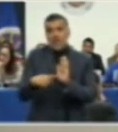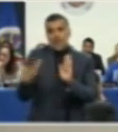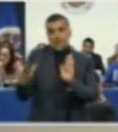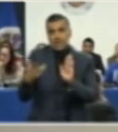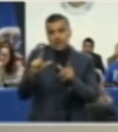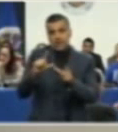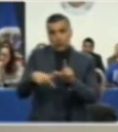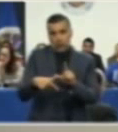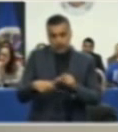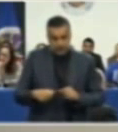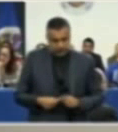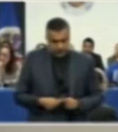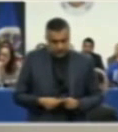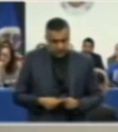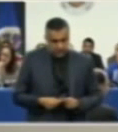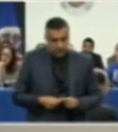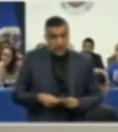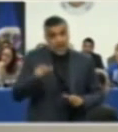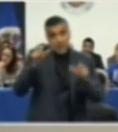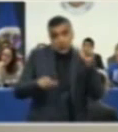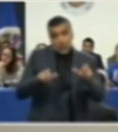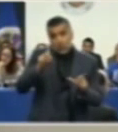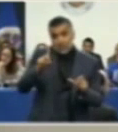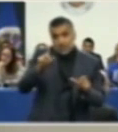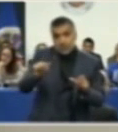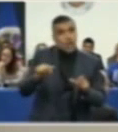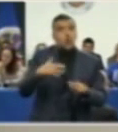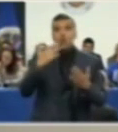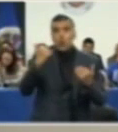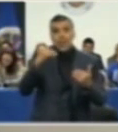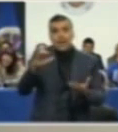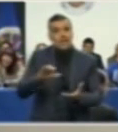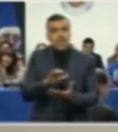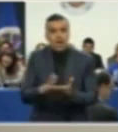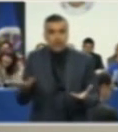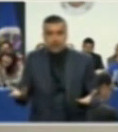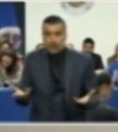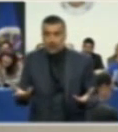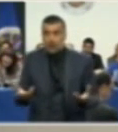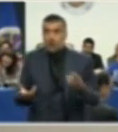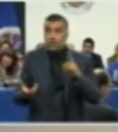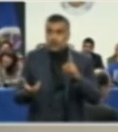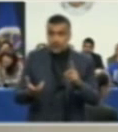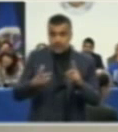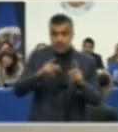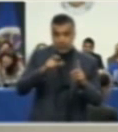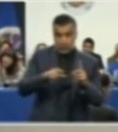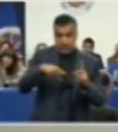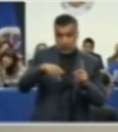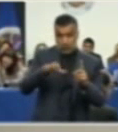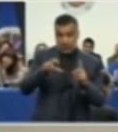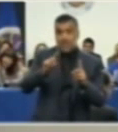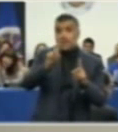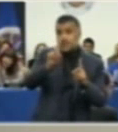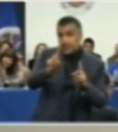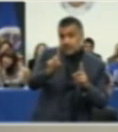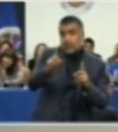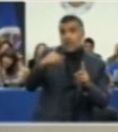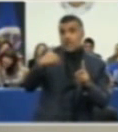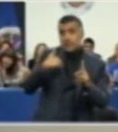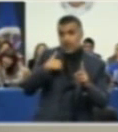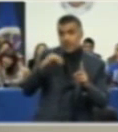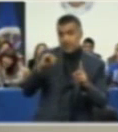devendría en nulo. Las personas con discapacidad no pueden casarse si es que las personas con discapacidad intelectual si es que